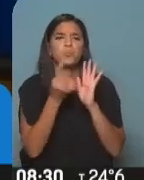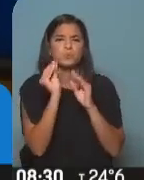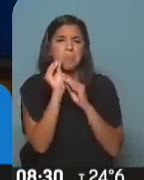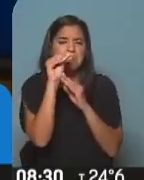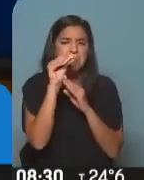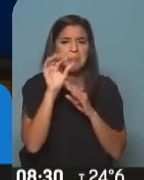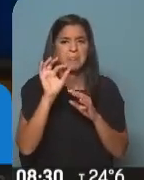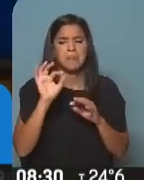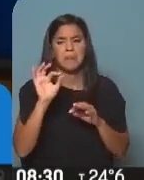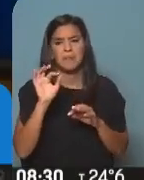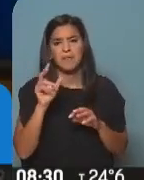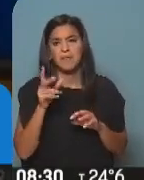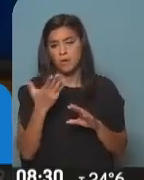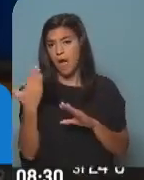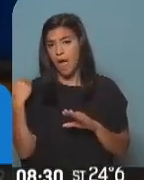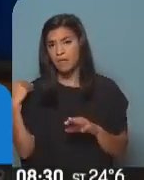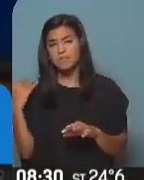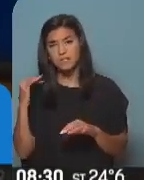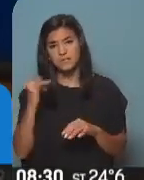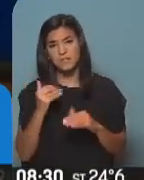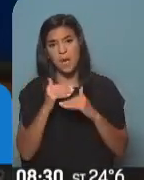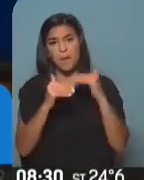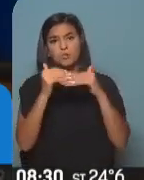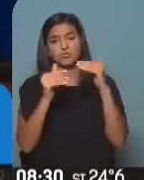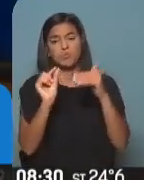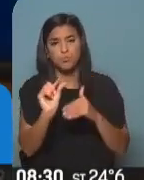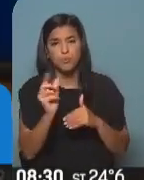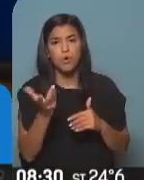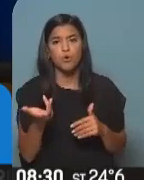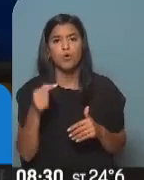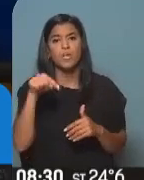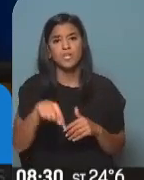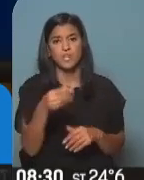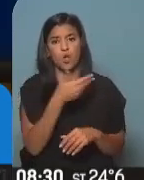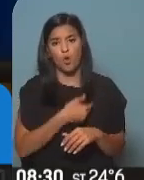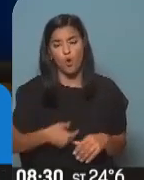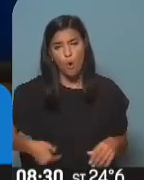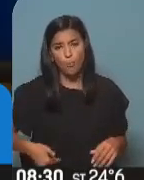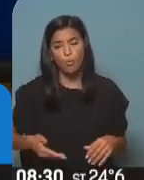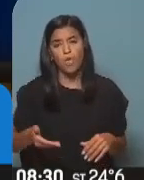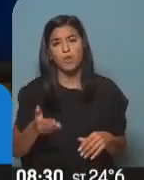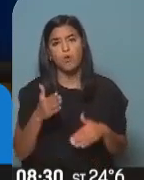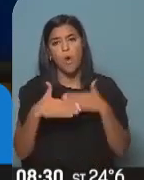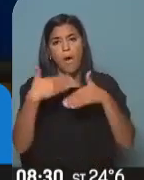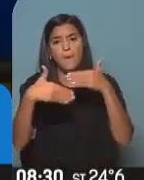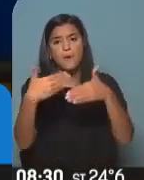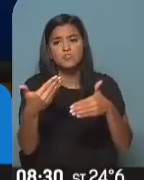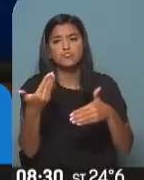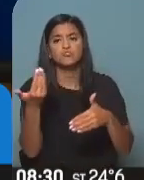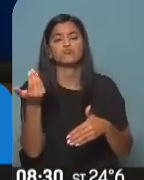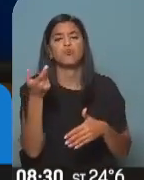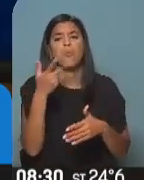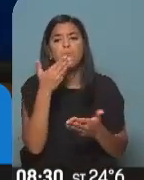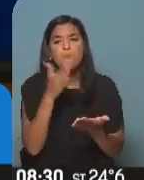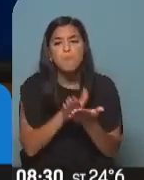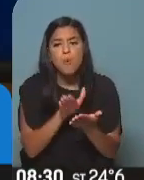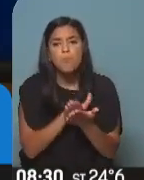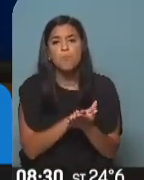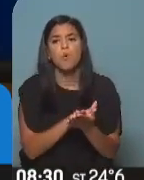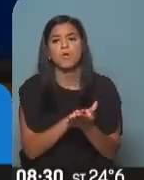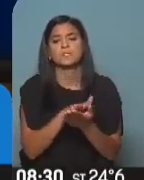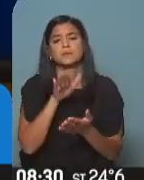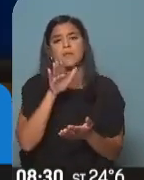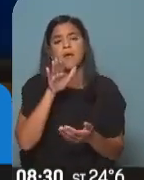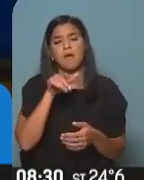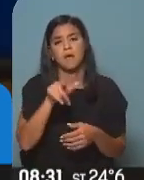los últimos años había avanzado un poquito, como decís vos, este gobierno avanzó con una agenda, con una propuesta de agenda en materia de